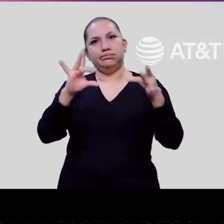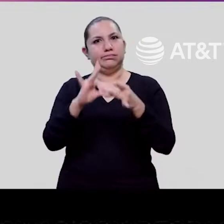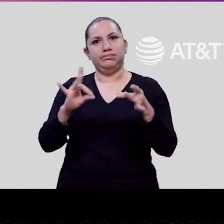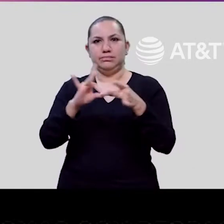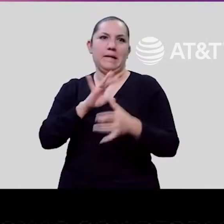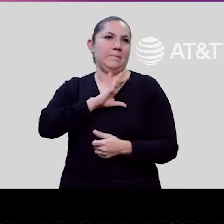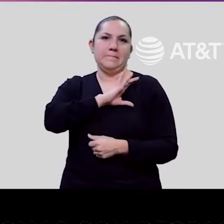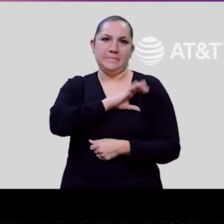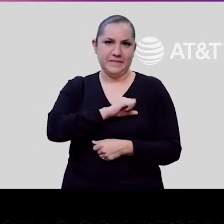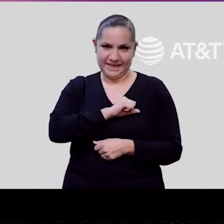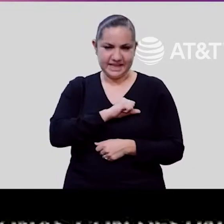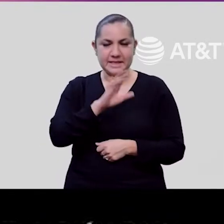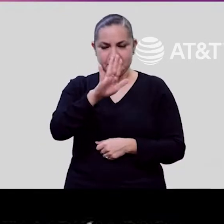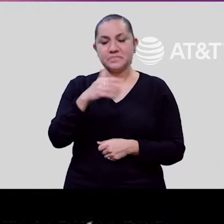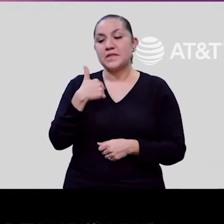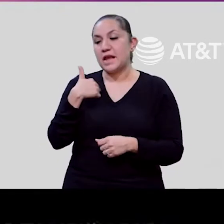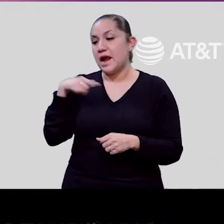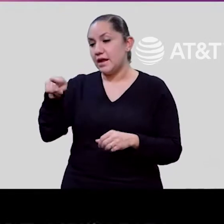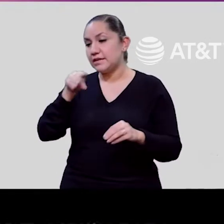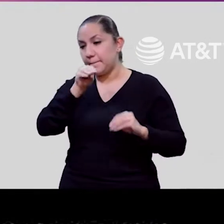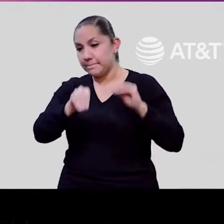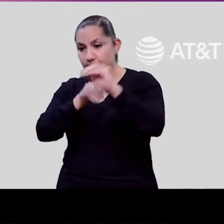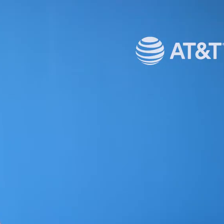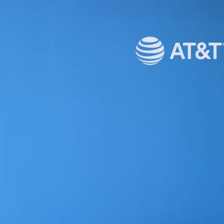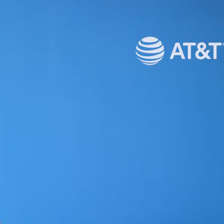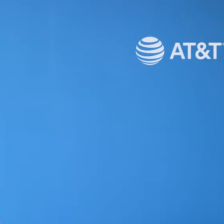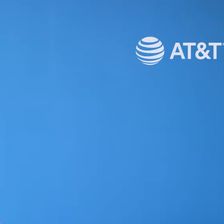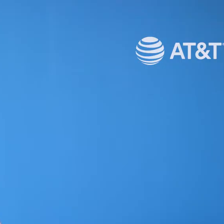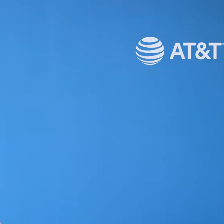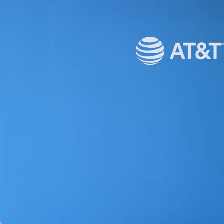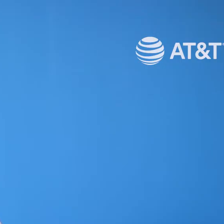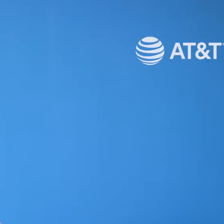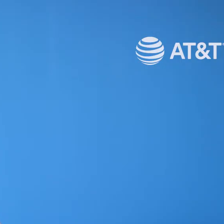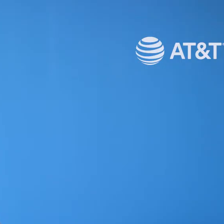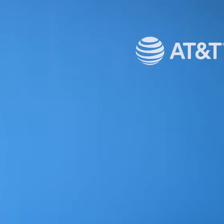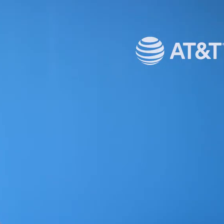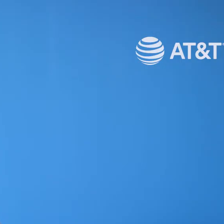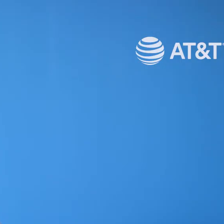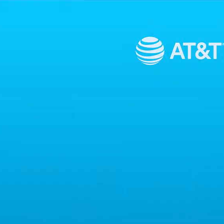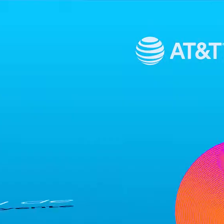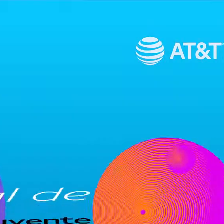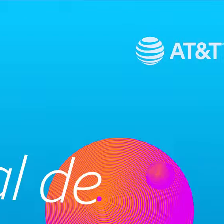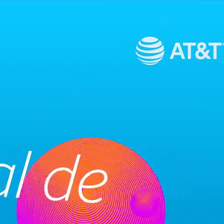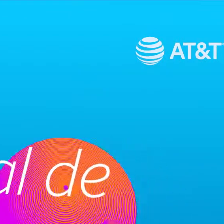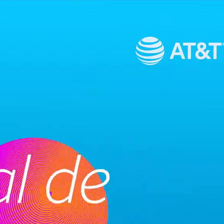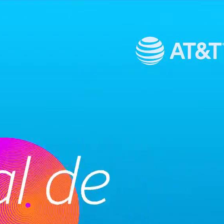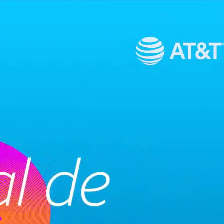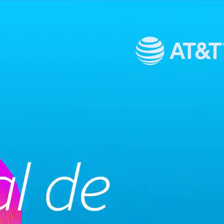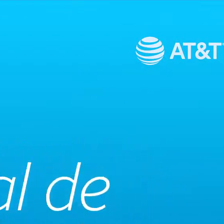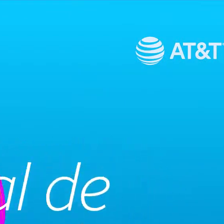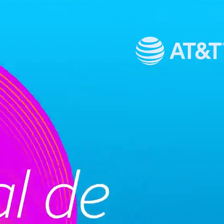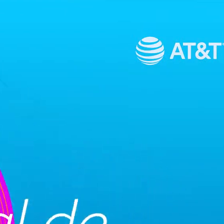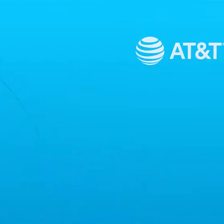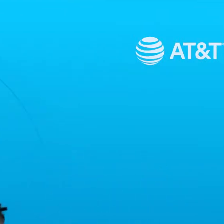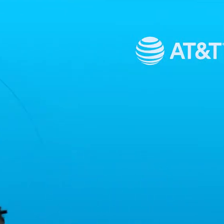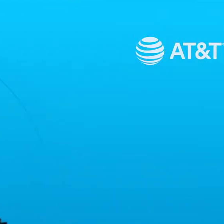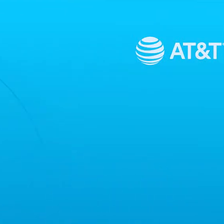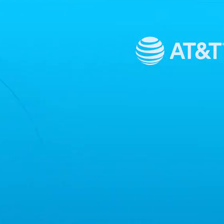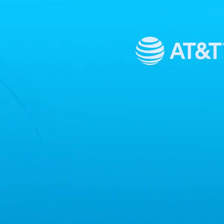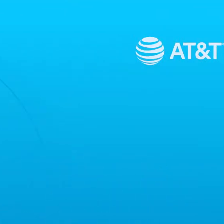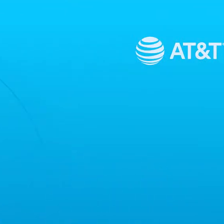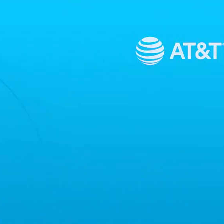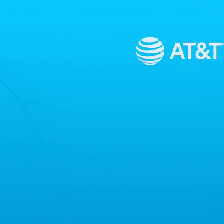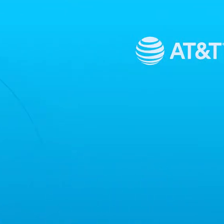de discusión e información, impulsamos la innovación y el emprendimiento en favor de las